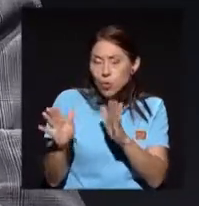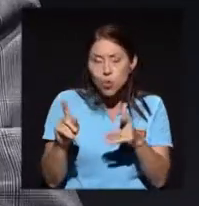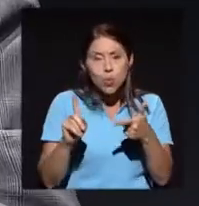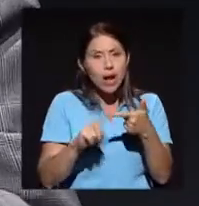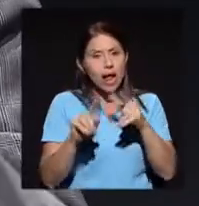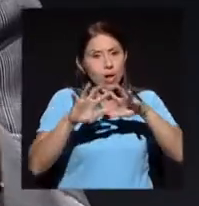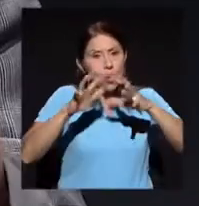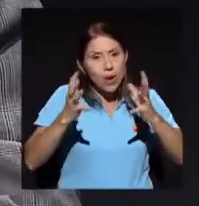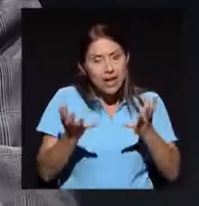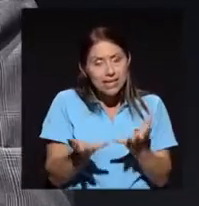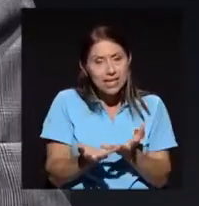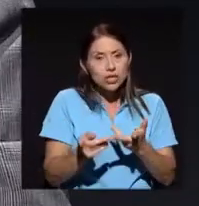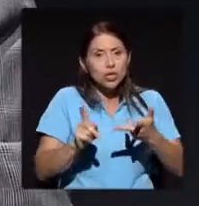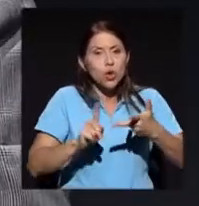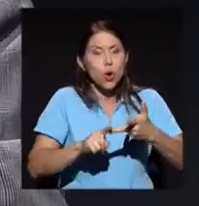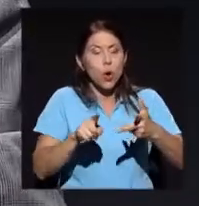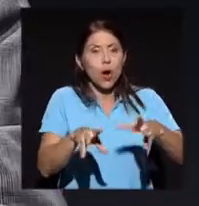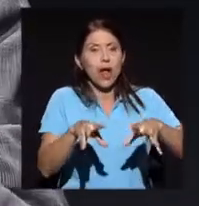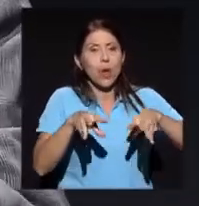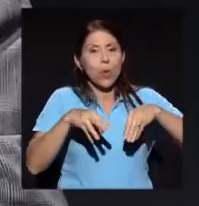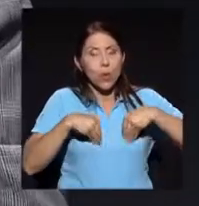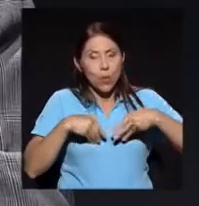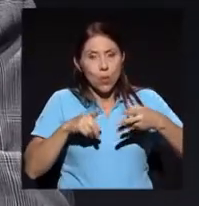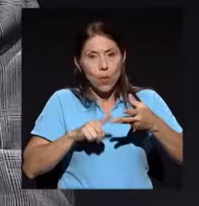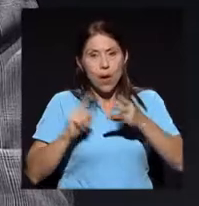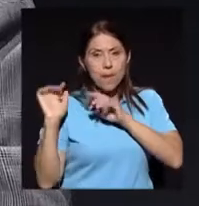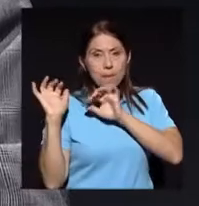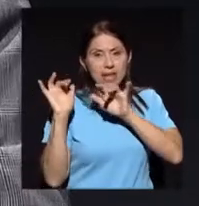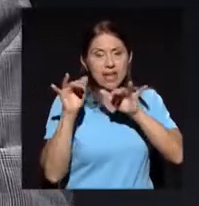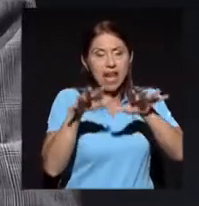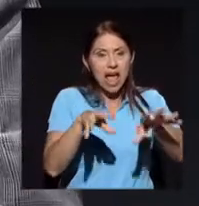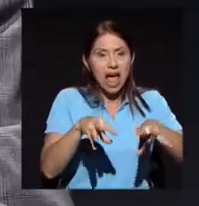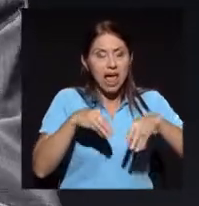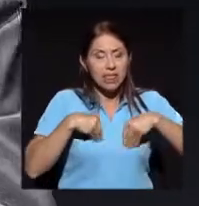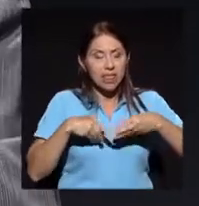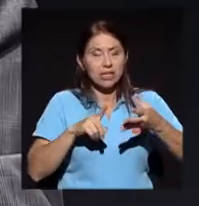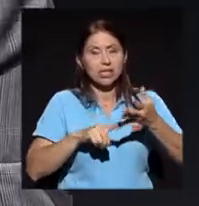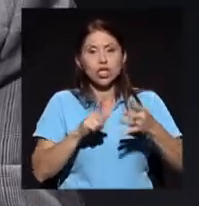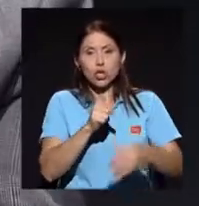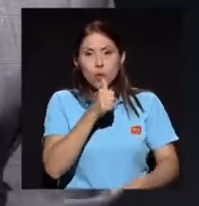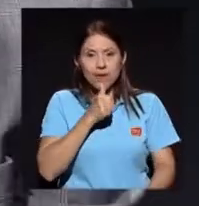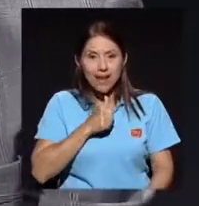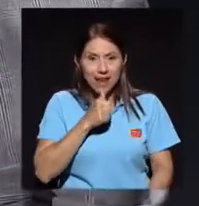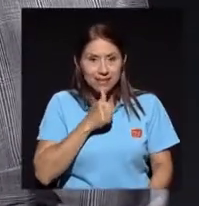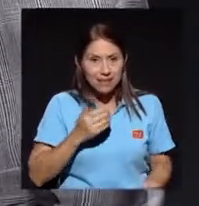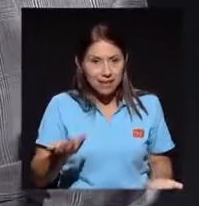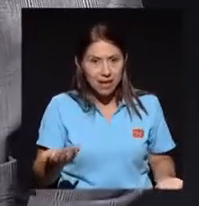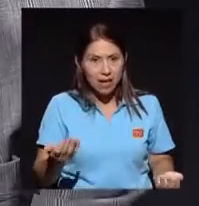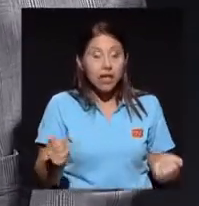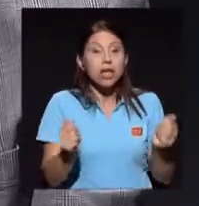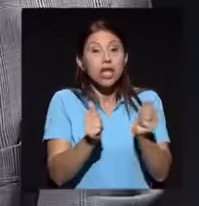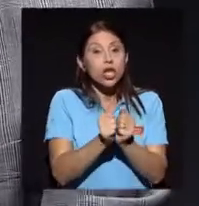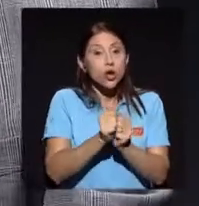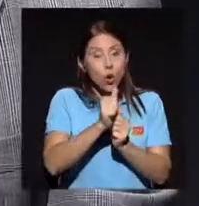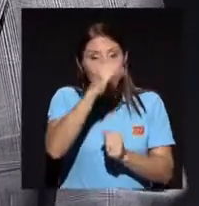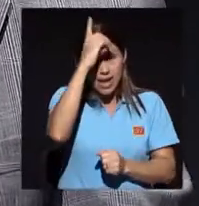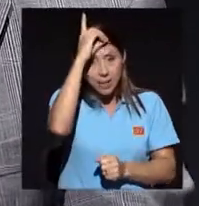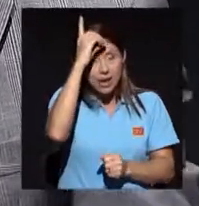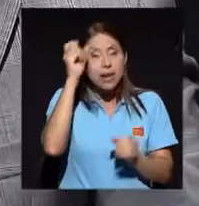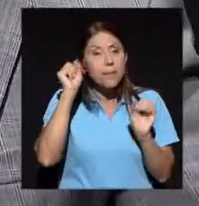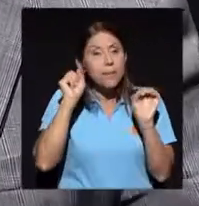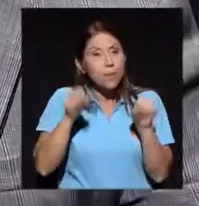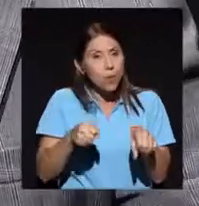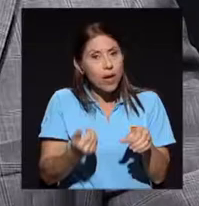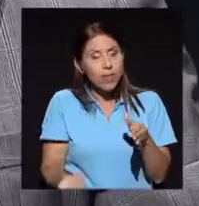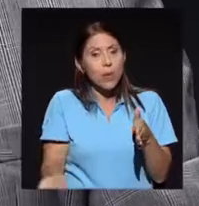de aceptación razonable de los migrantes de tolerancia etcétera y con alemania puede de nuevo restaurar ese eje